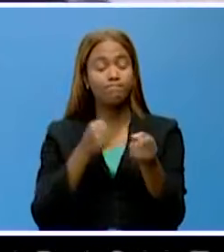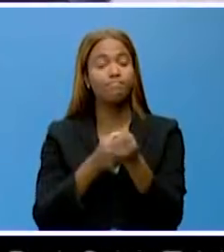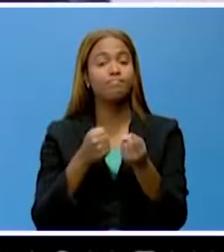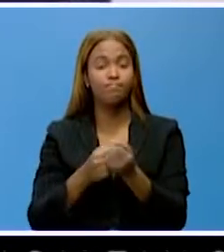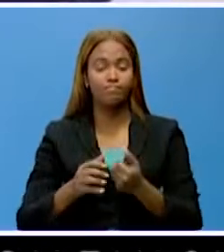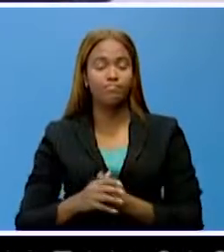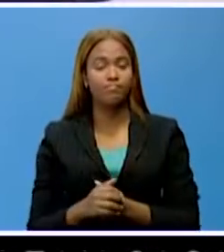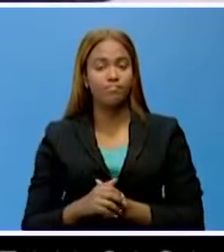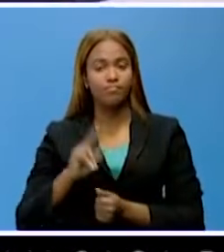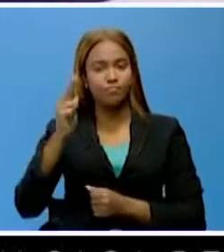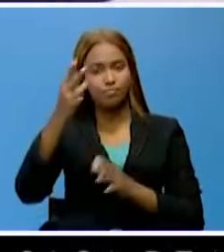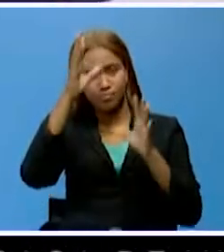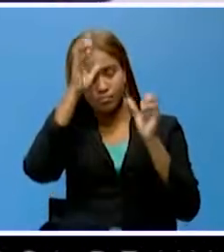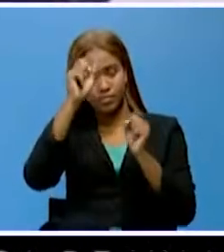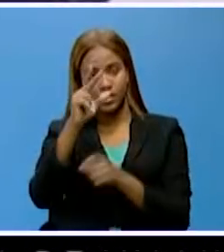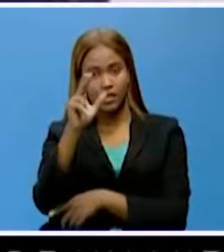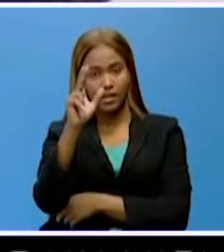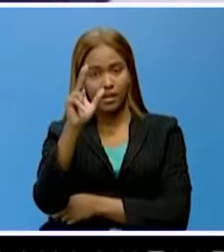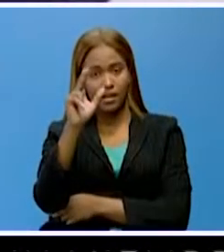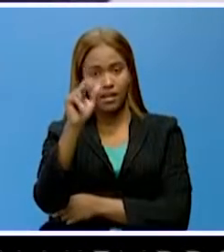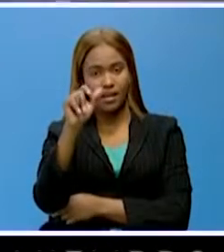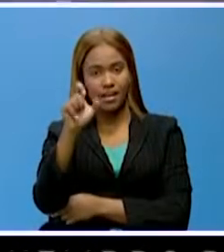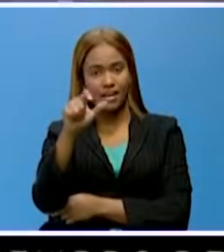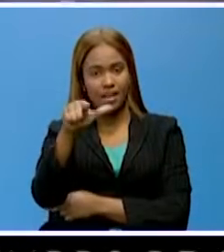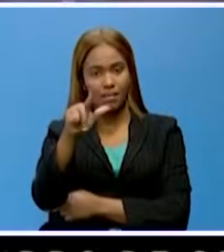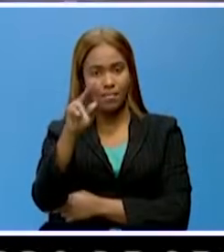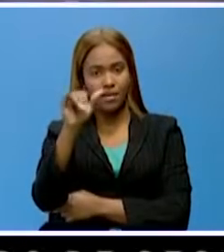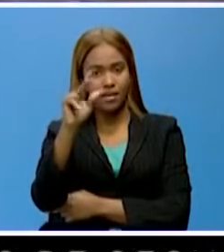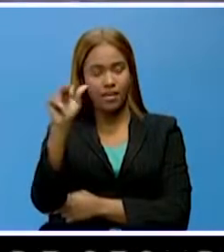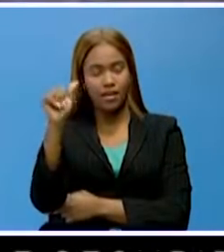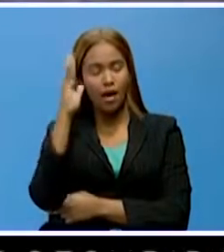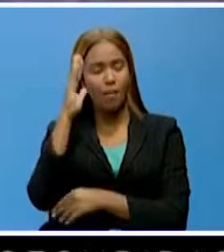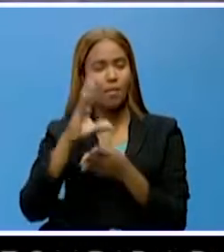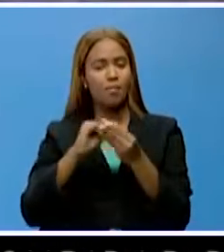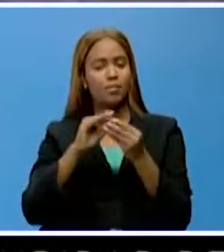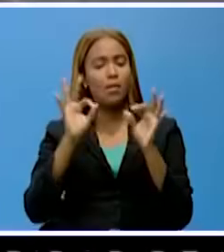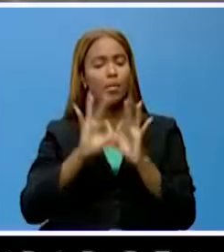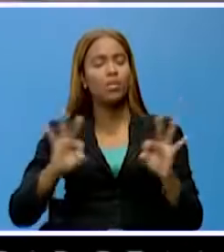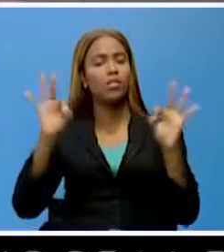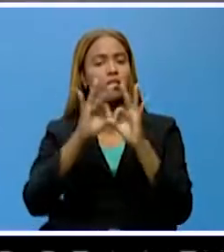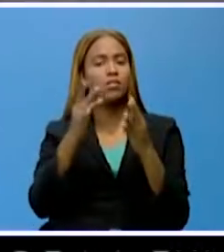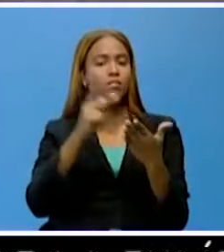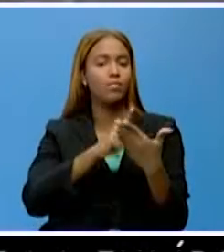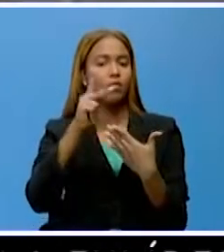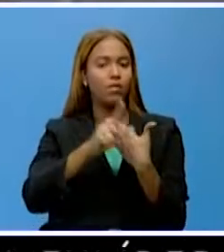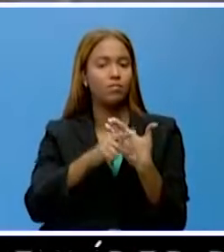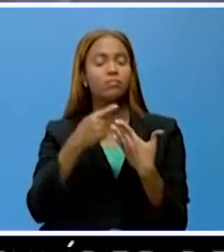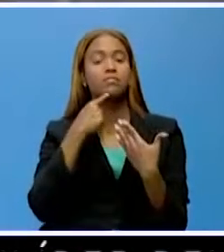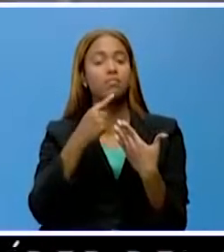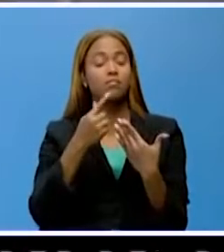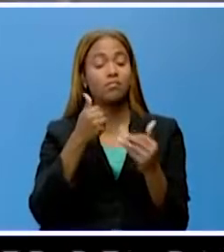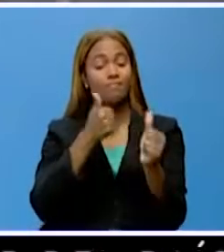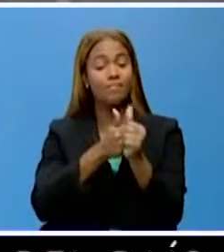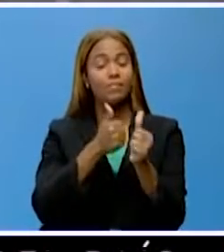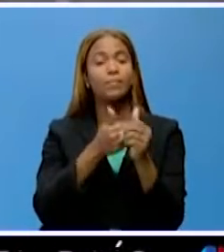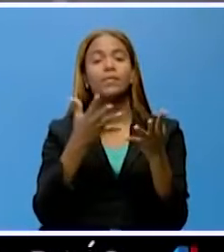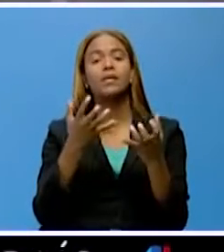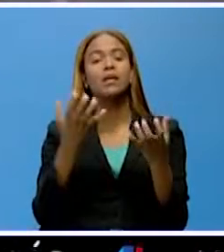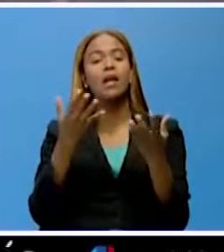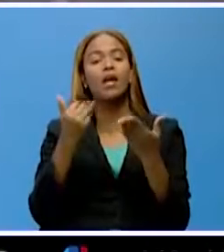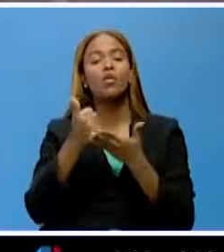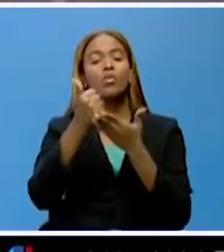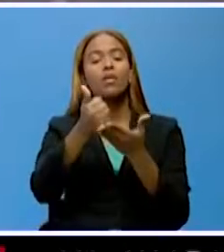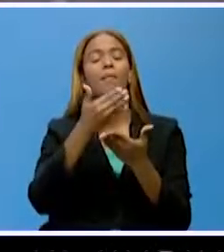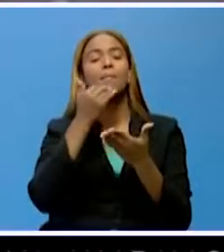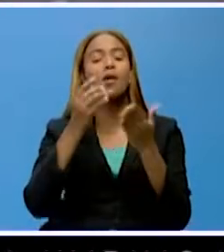La vicepresidenta Raquel Peña, al resaltar la importancia de este programa, expresó que el mismo procura promover